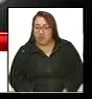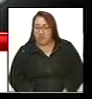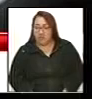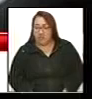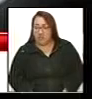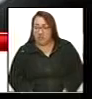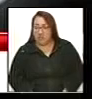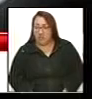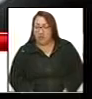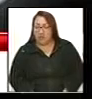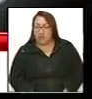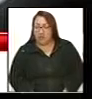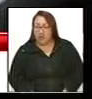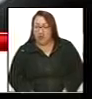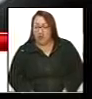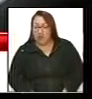ejemplo,